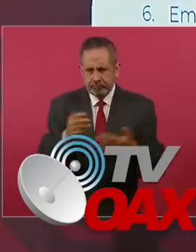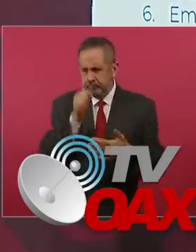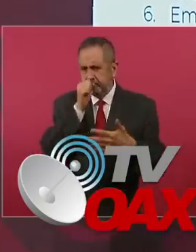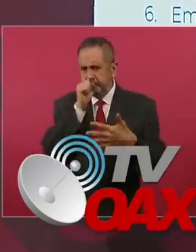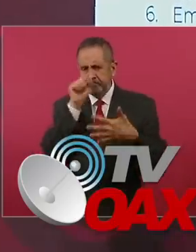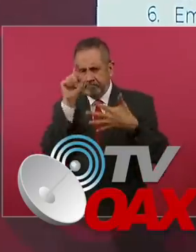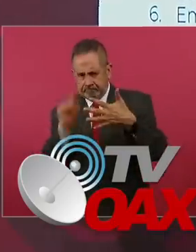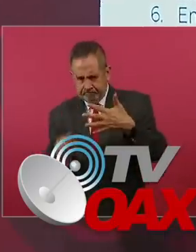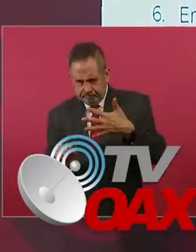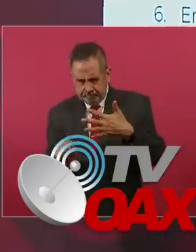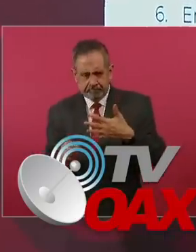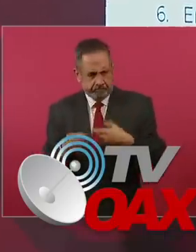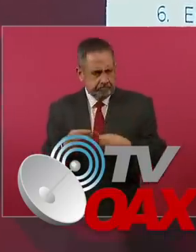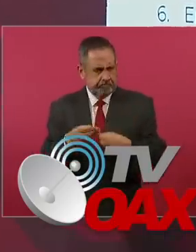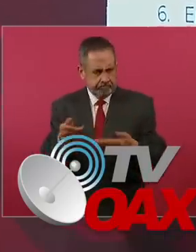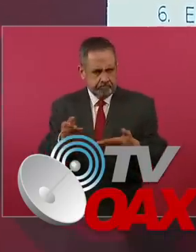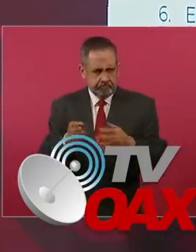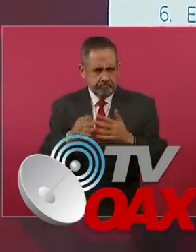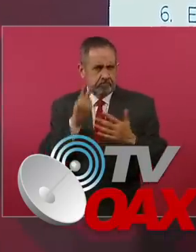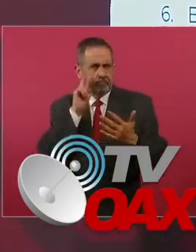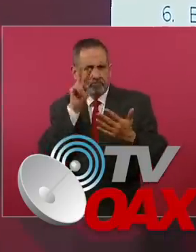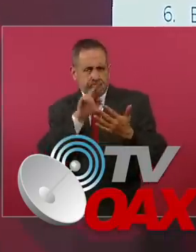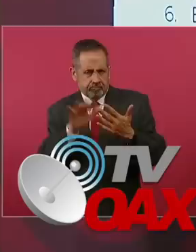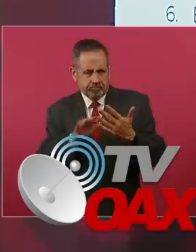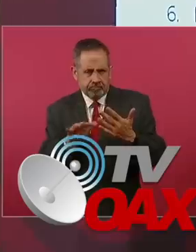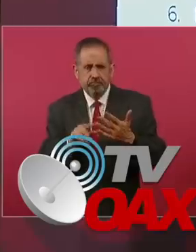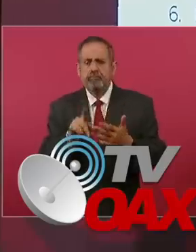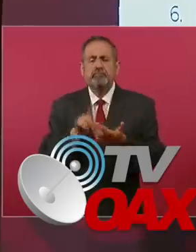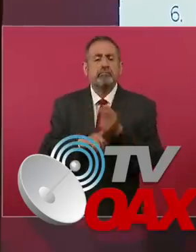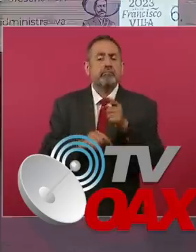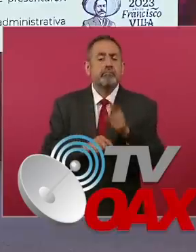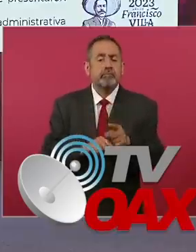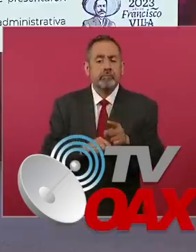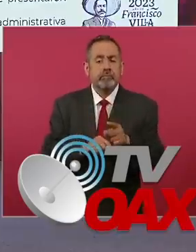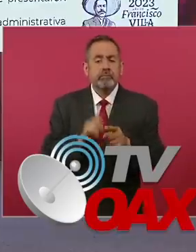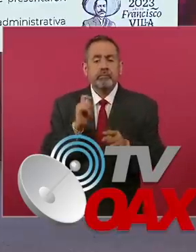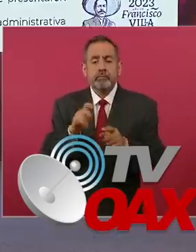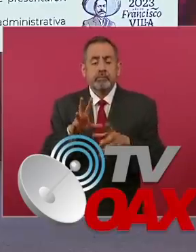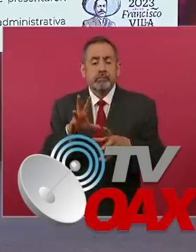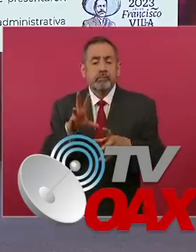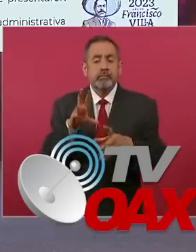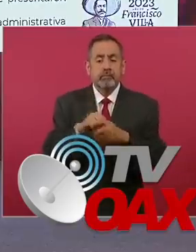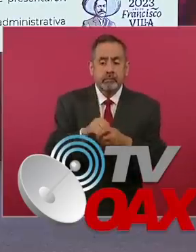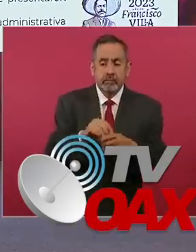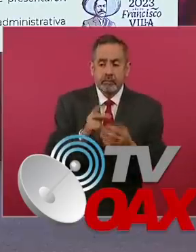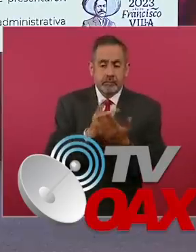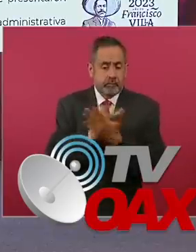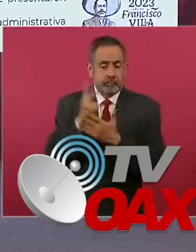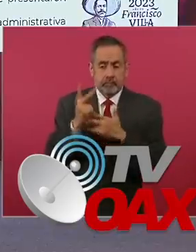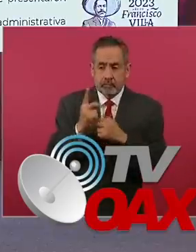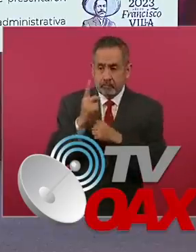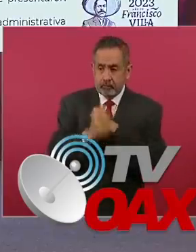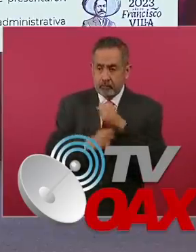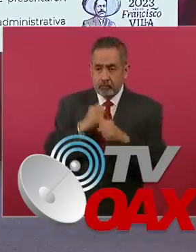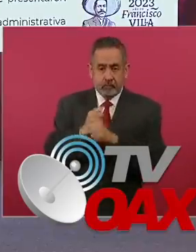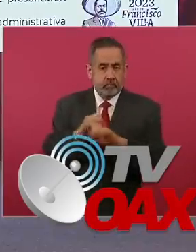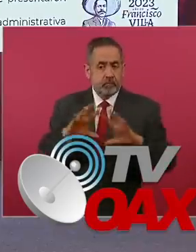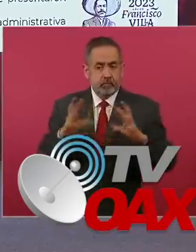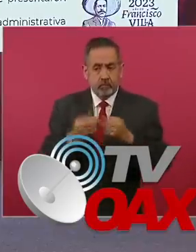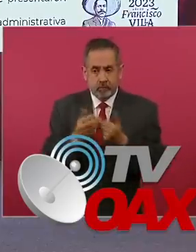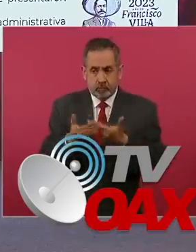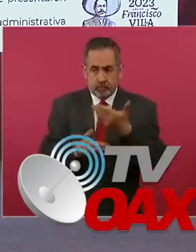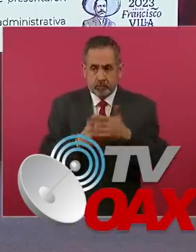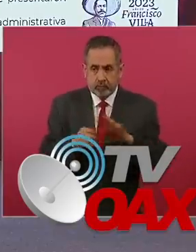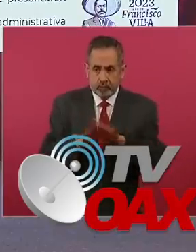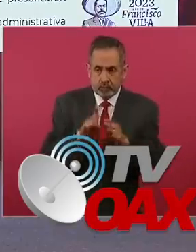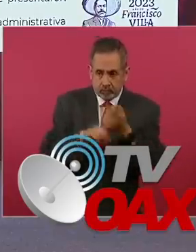gráfica, fundamentalmente que se incluya en el programa anual de adquisiciones y servicios de la institución,